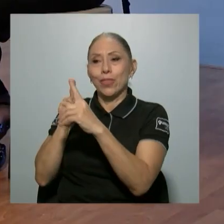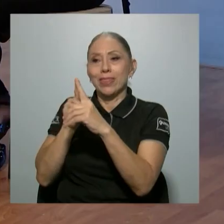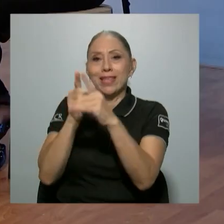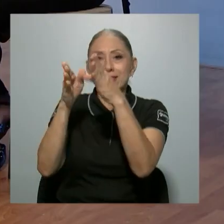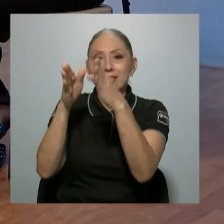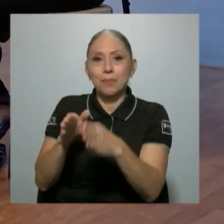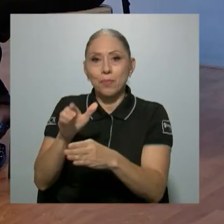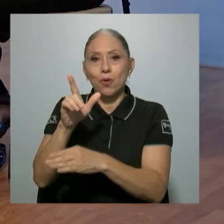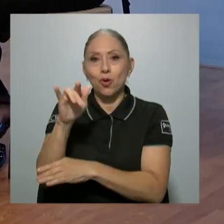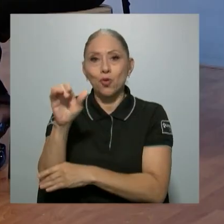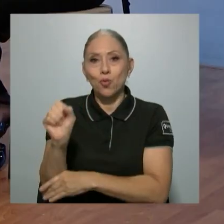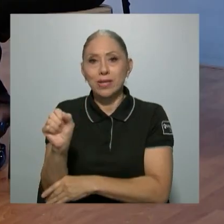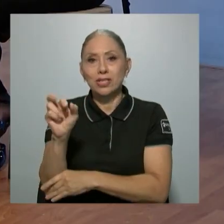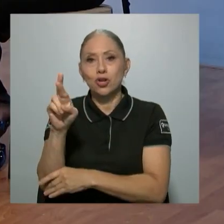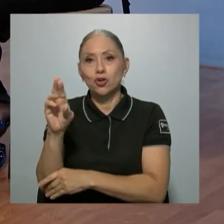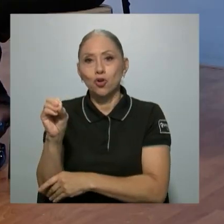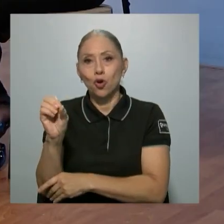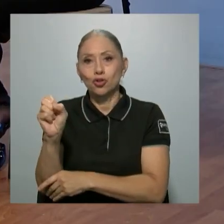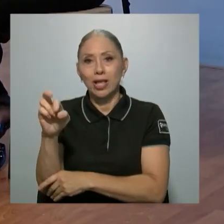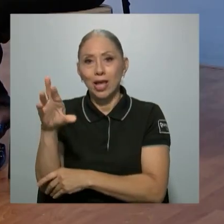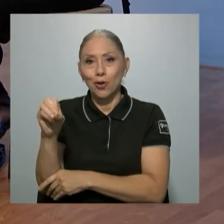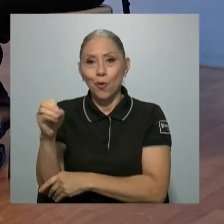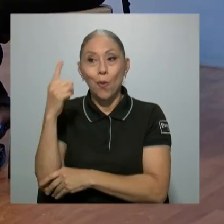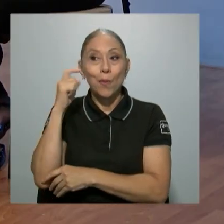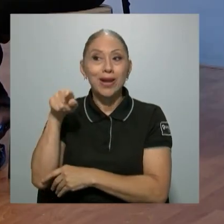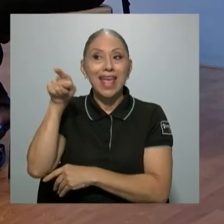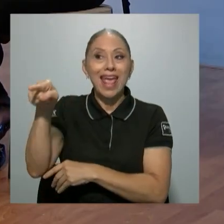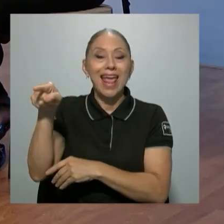porque él es menor que yo.